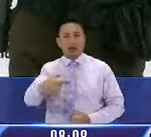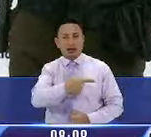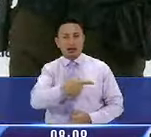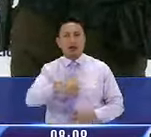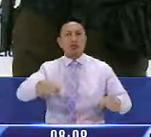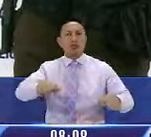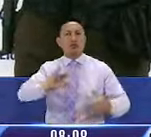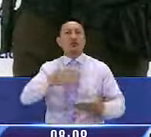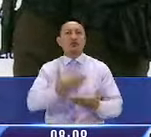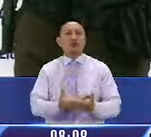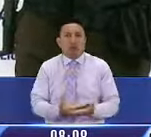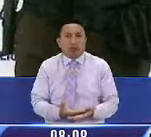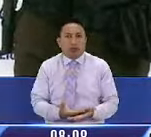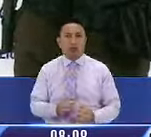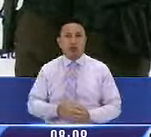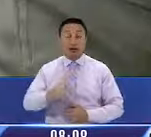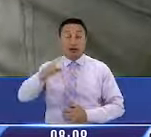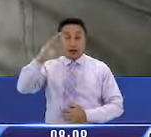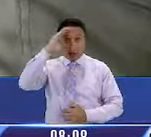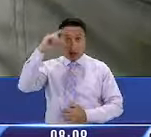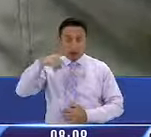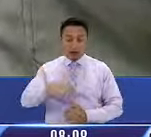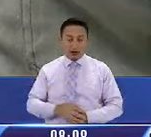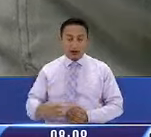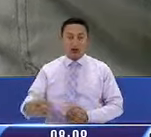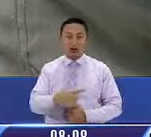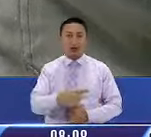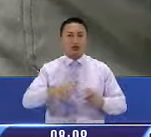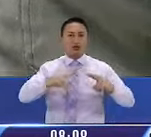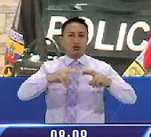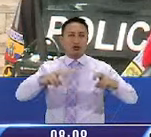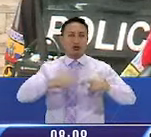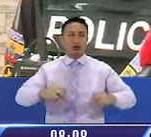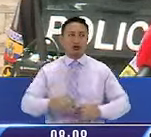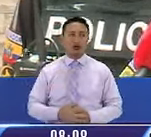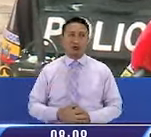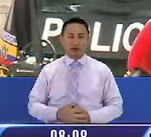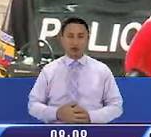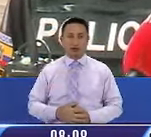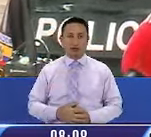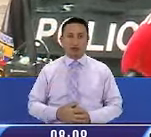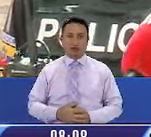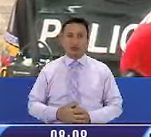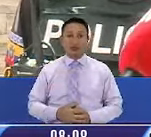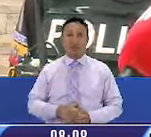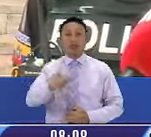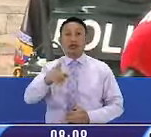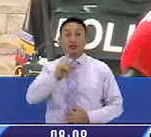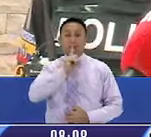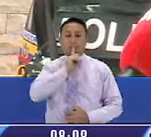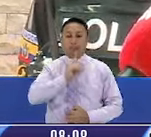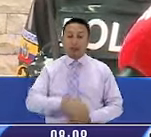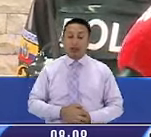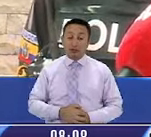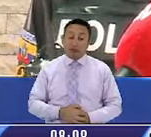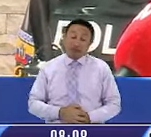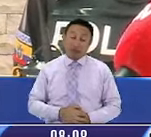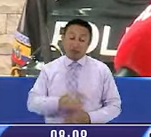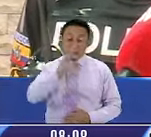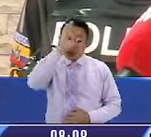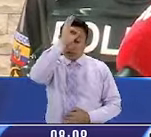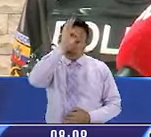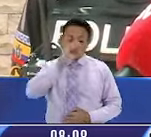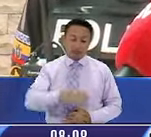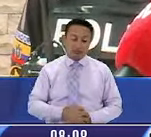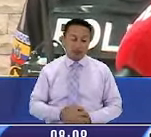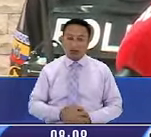moto, fue detenido por el cuerpo policial para las respectivas investigaciones. En realidad no dice nada la persona, únicamente que